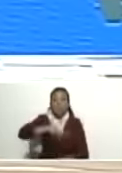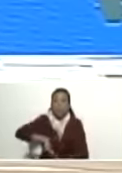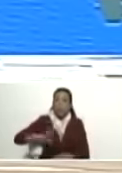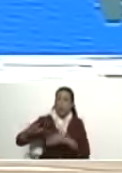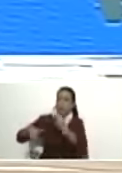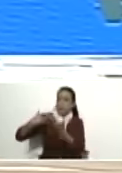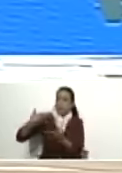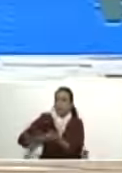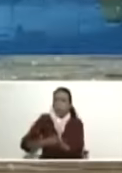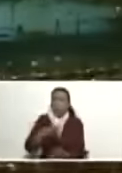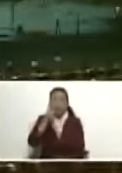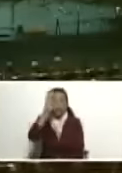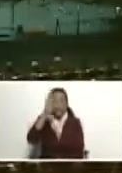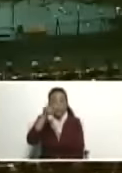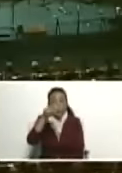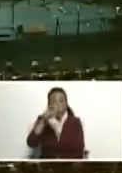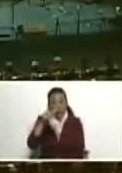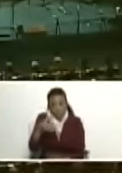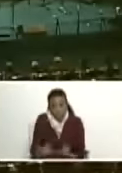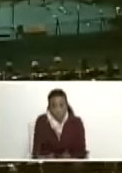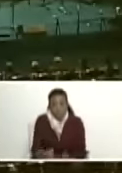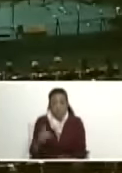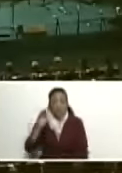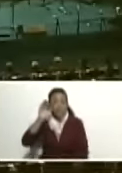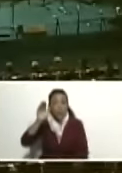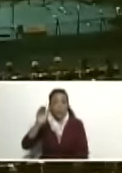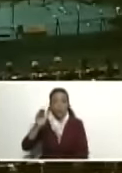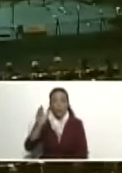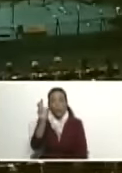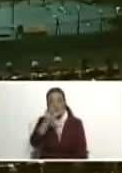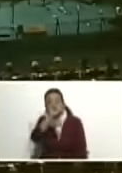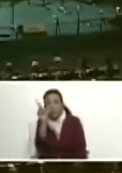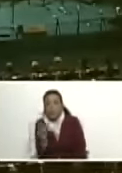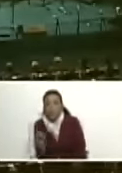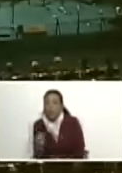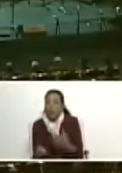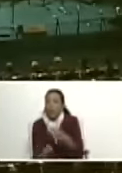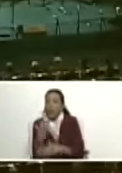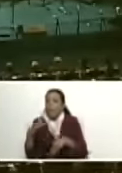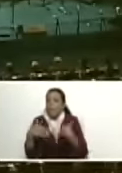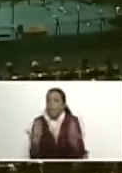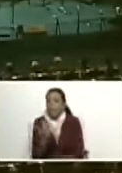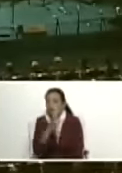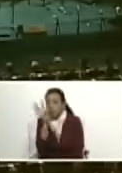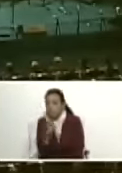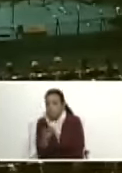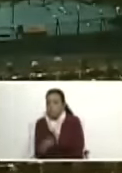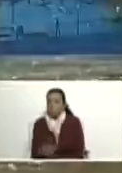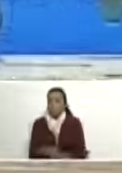de presente y futuro de la Guayana Esequiba.